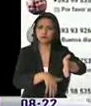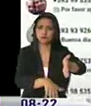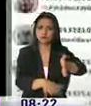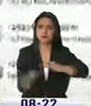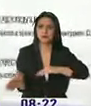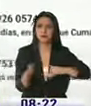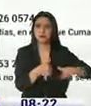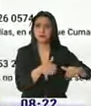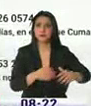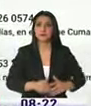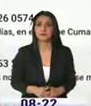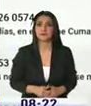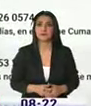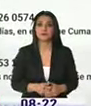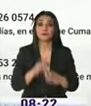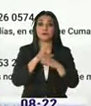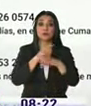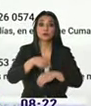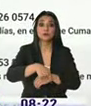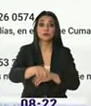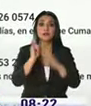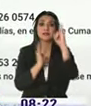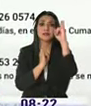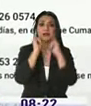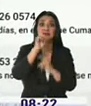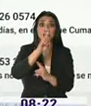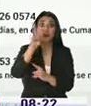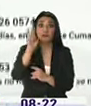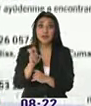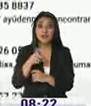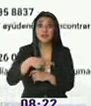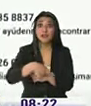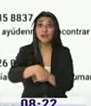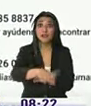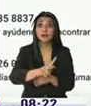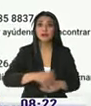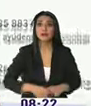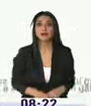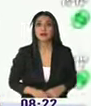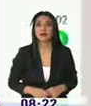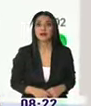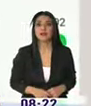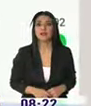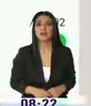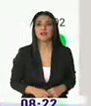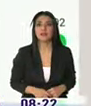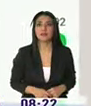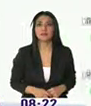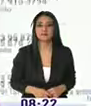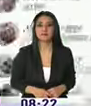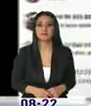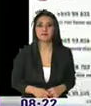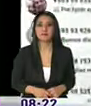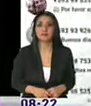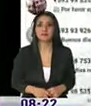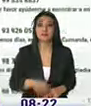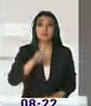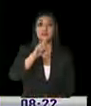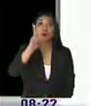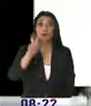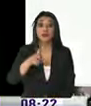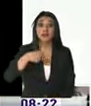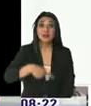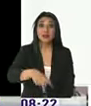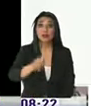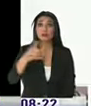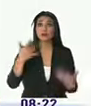Acá, bus vía Salinas Progreso, más de 120 kilómetros por hora. Increíble. Miren, este bus, más de 120